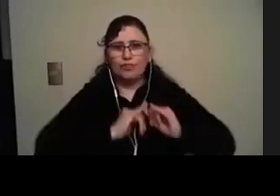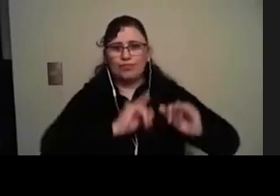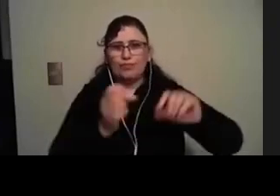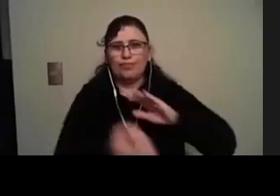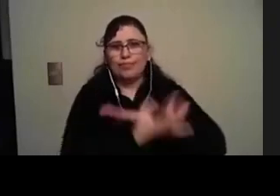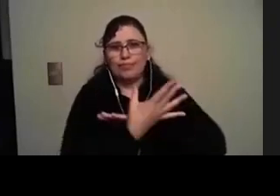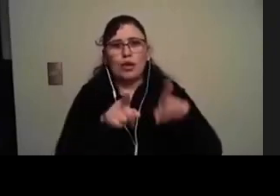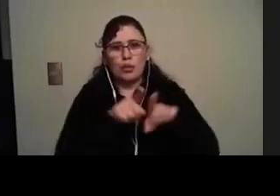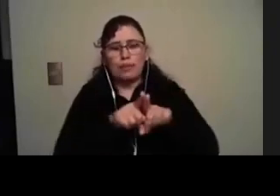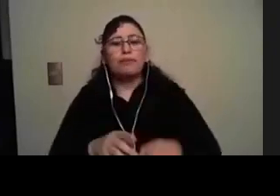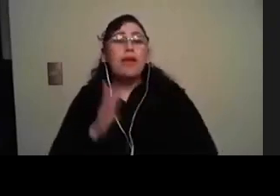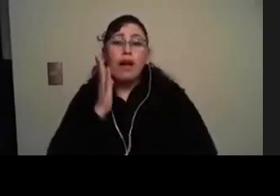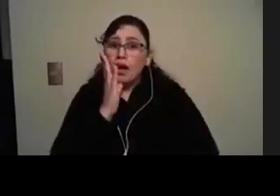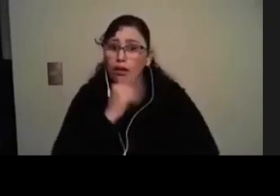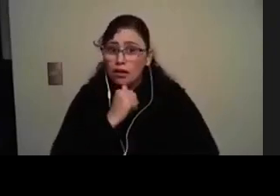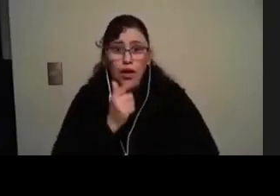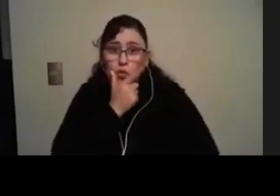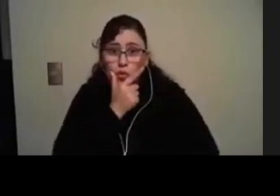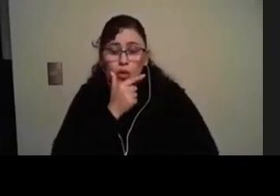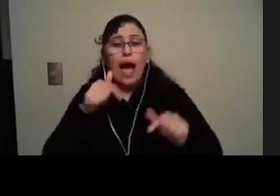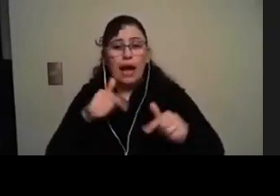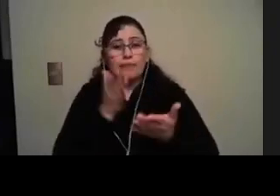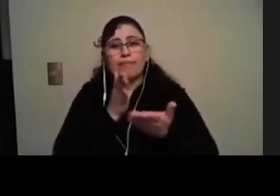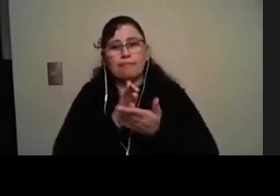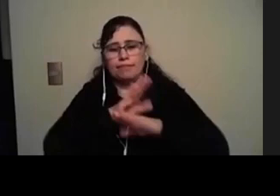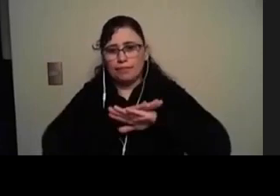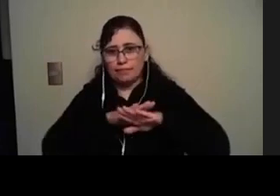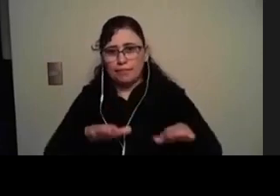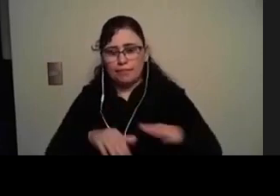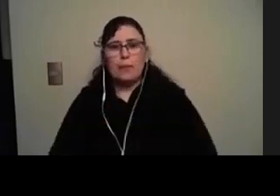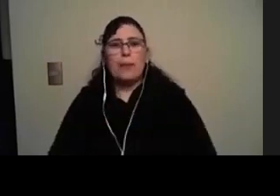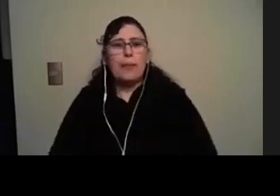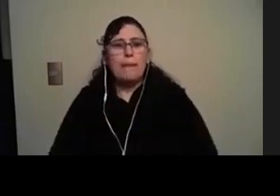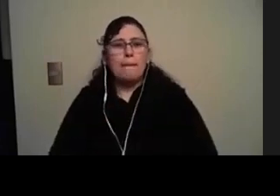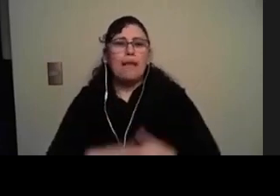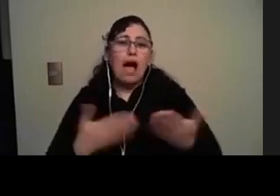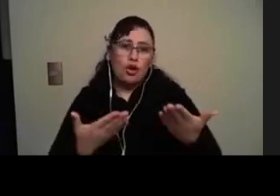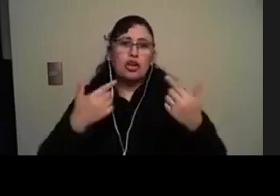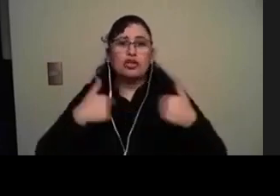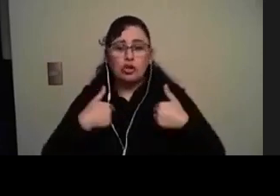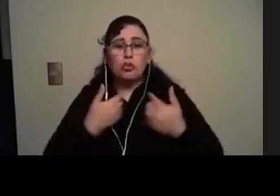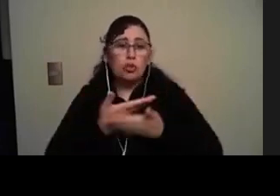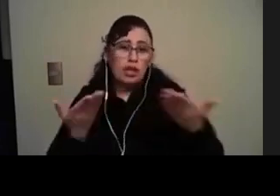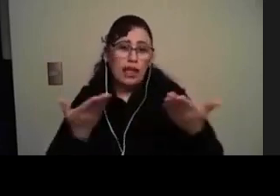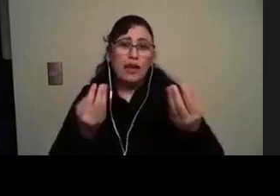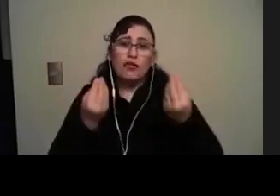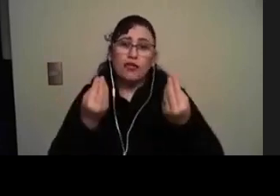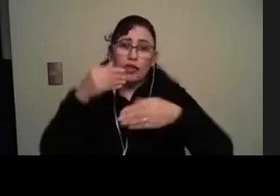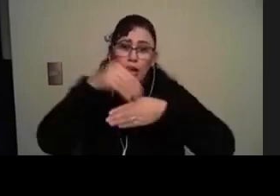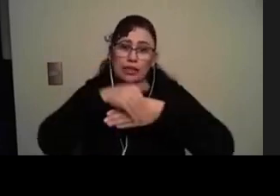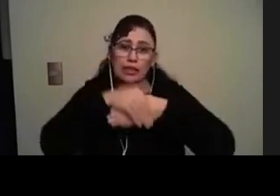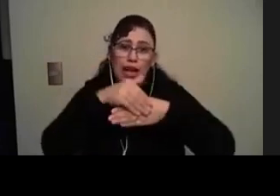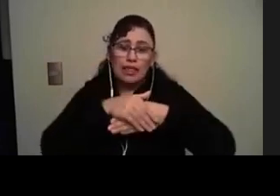Perfecto. Si no hay dudas, podemos cerrar la cátedra hasta acá y no me queda más que desearle una muy buena